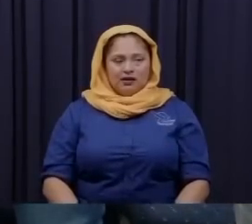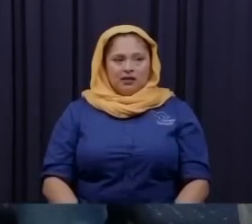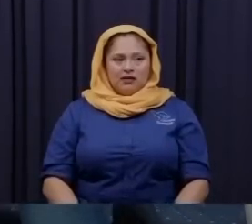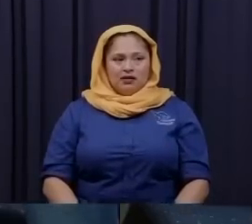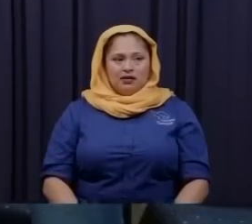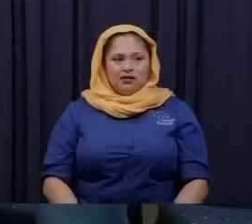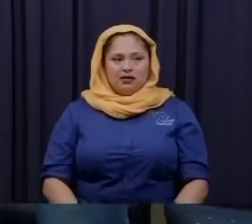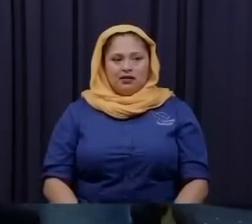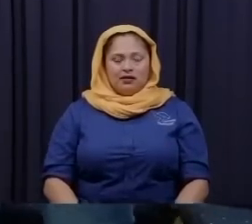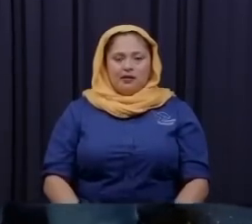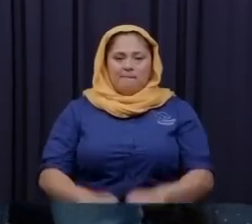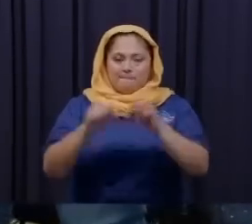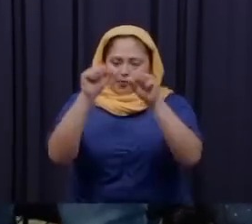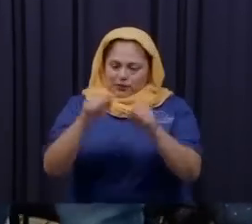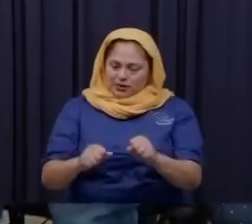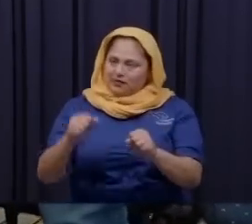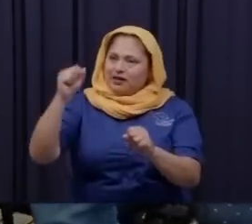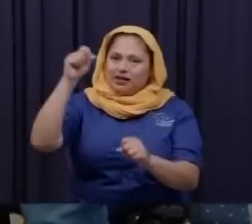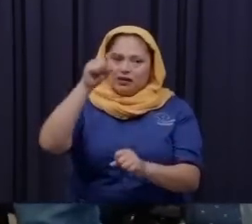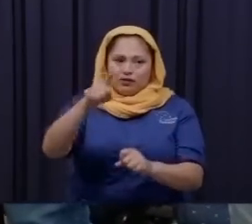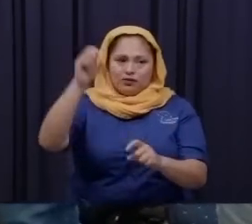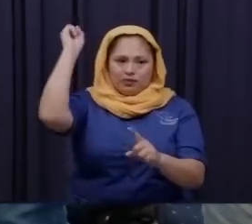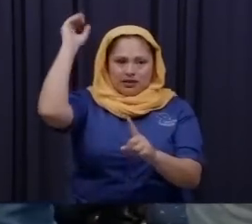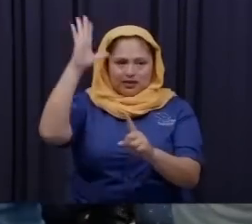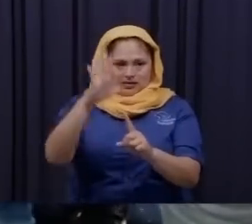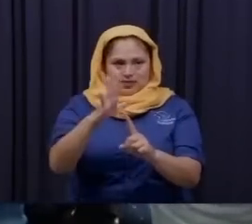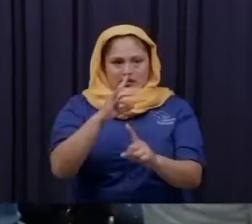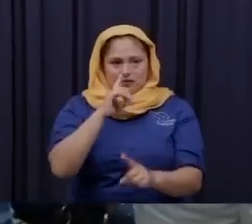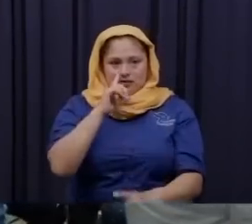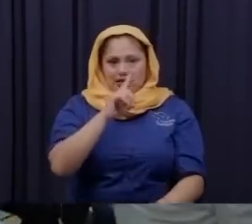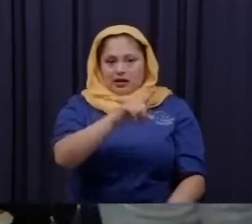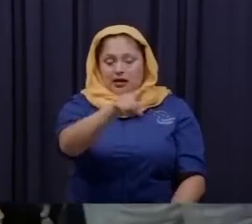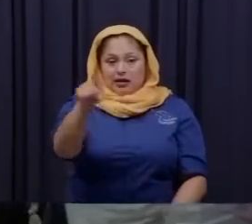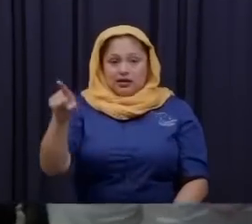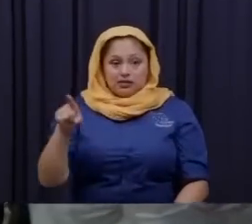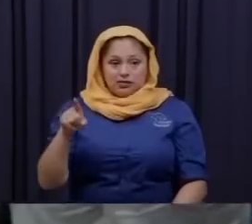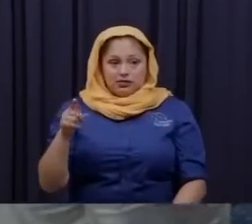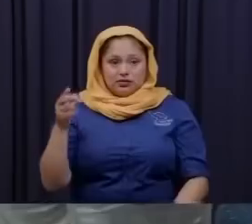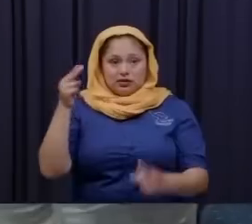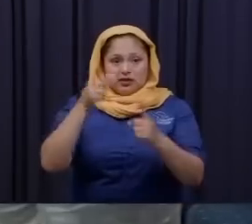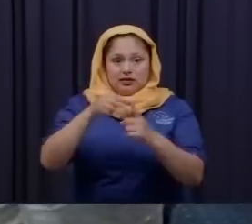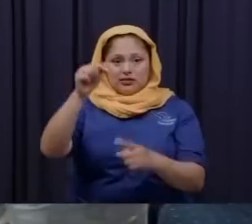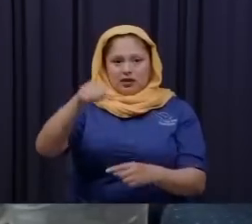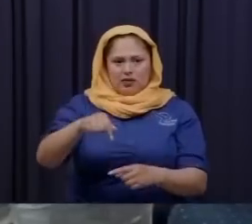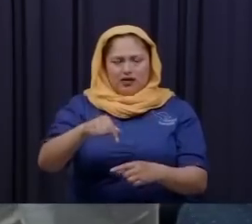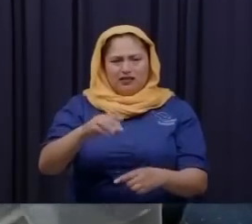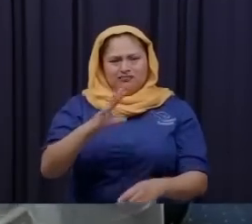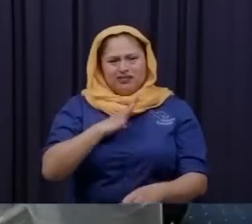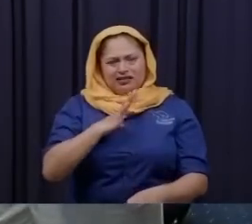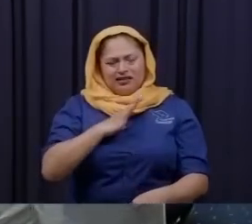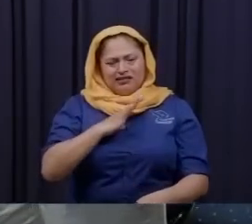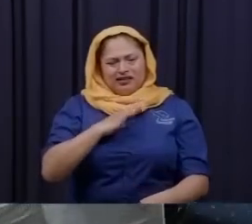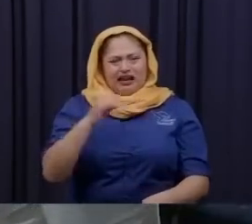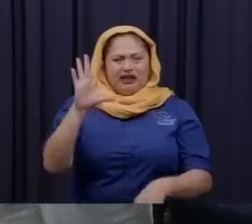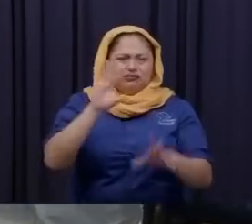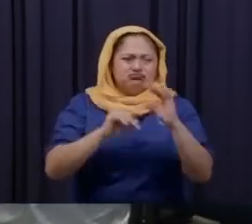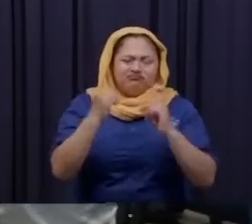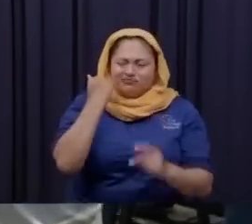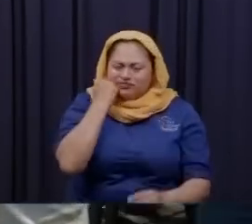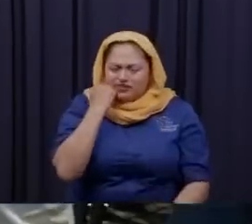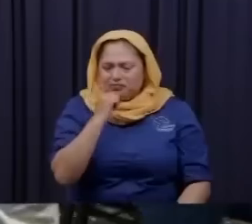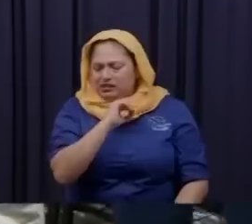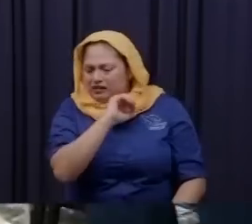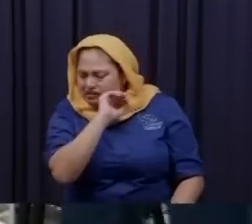plausible que seas bendecido. Y aquellos que hasta ahora han estado padeciendo algún mal, alguna